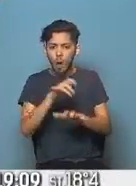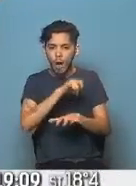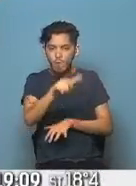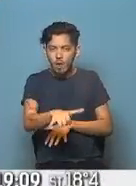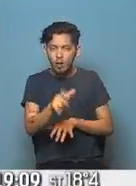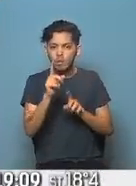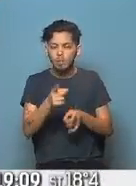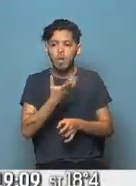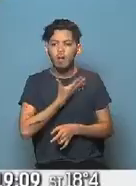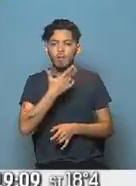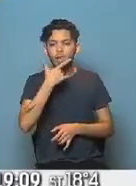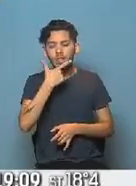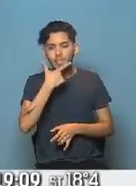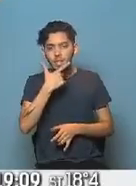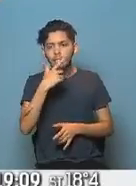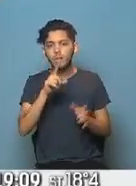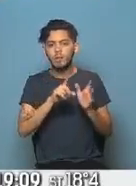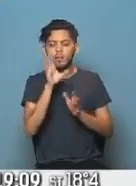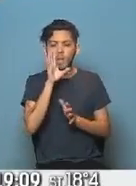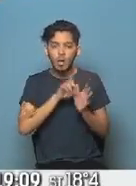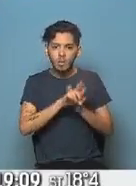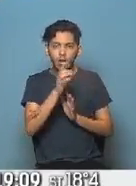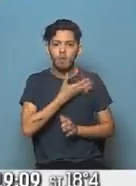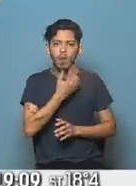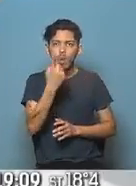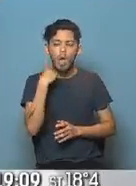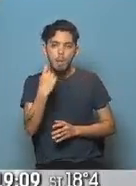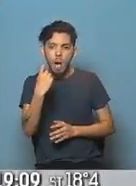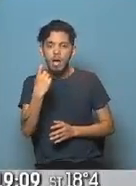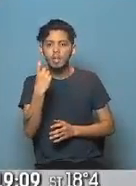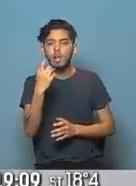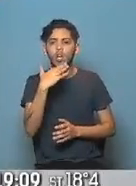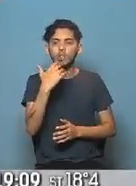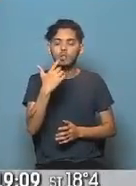posibilidad de los F-17 norteamericanos, de los Mirage, de los F-1 españoles, de los